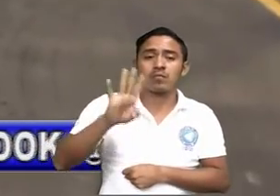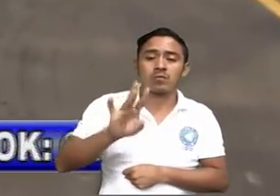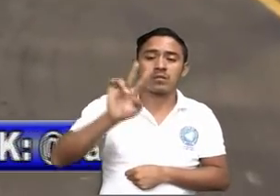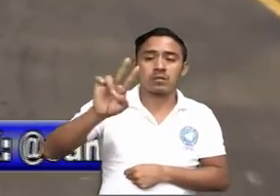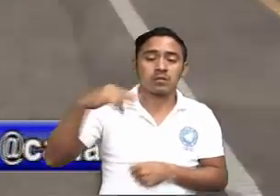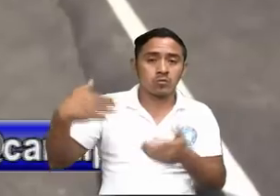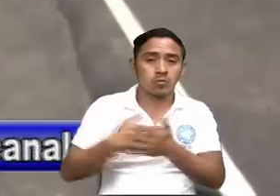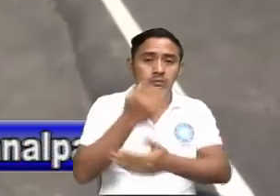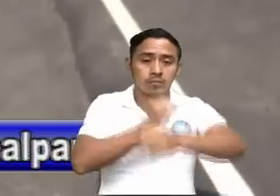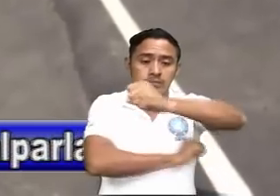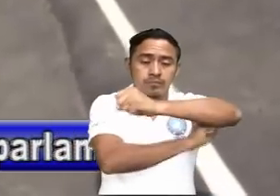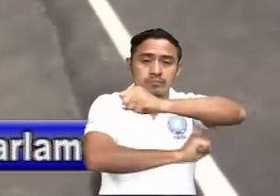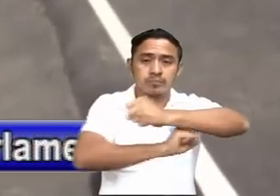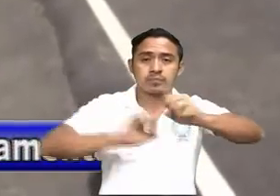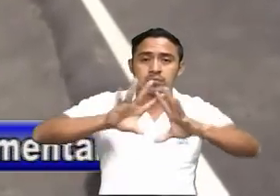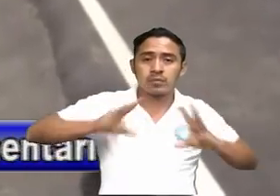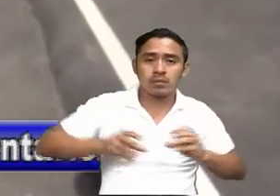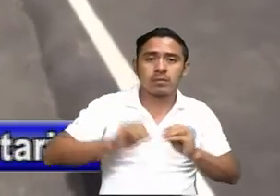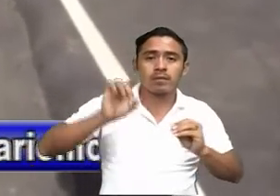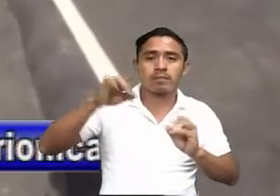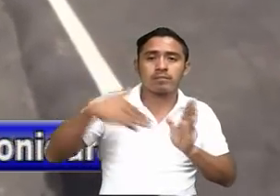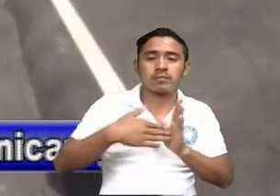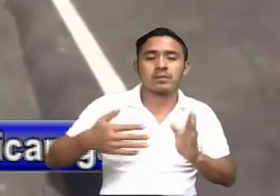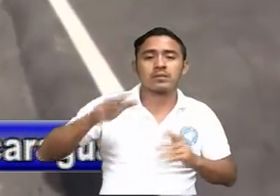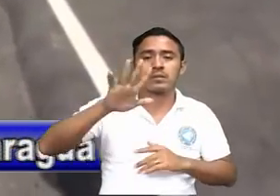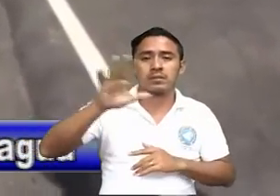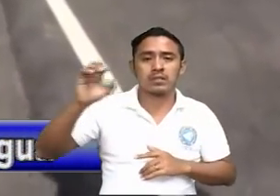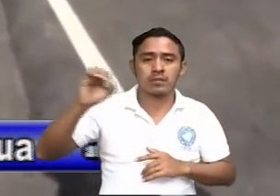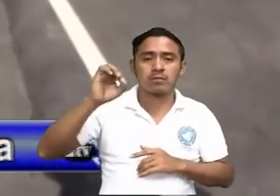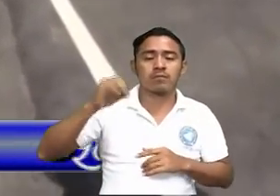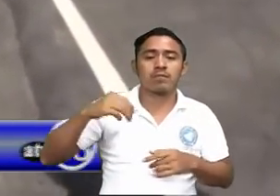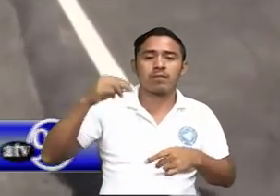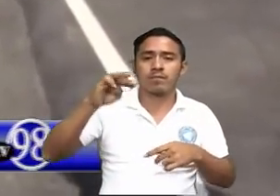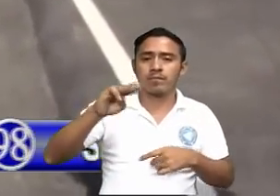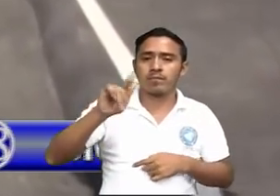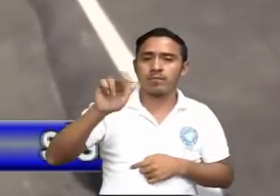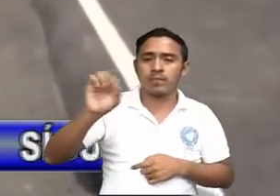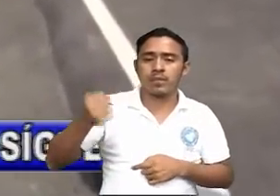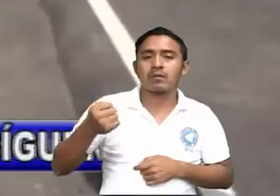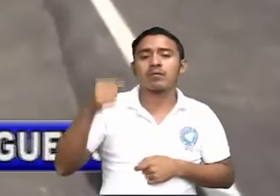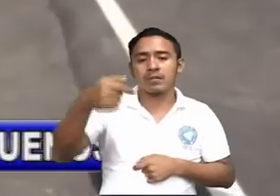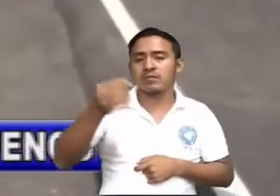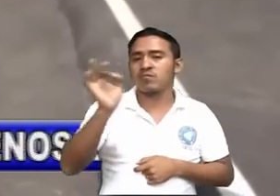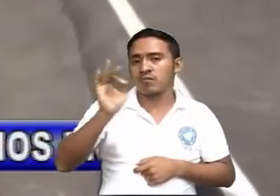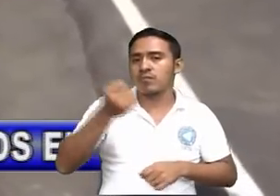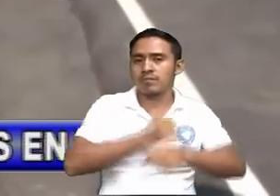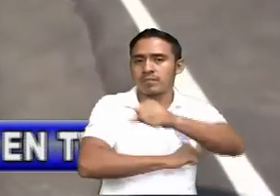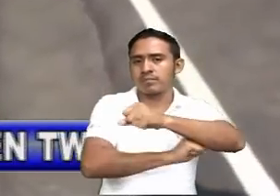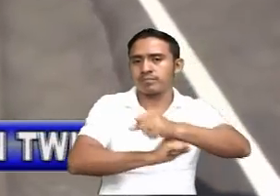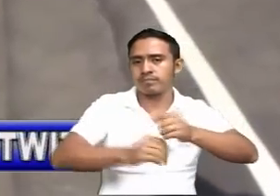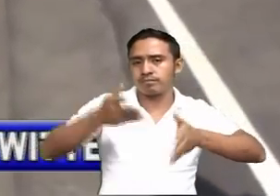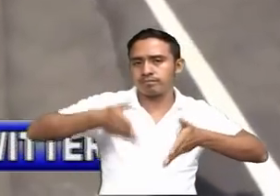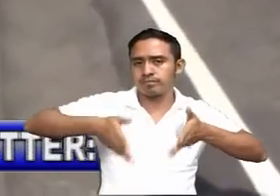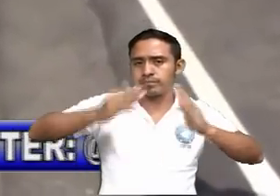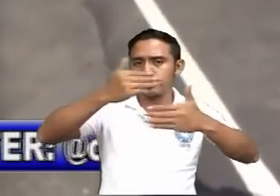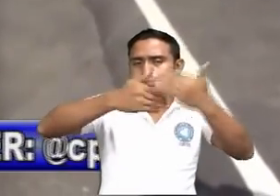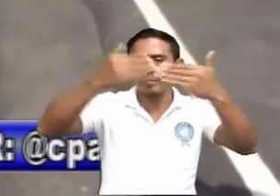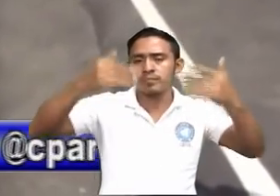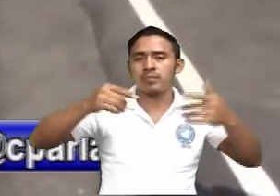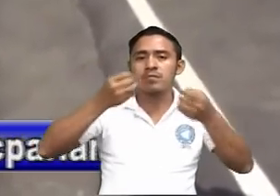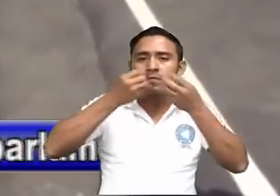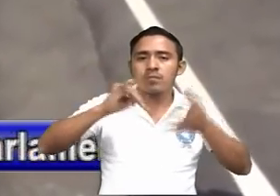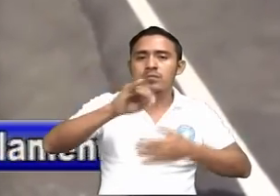nuevos puentes para un total de 1.500 metros lineales en este tipo de construcción. Para el canal parlamentario